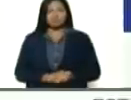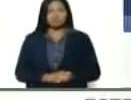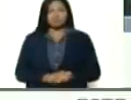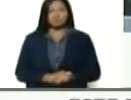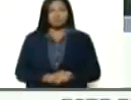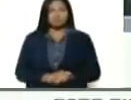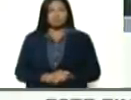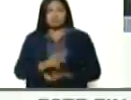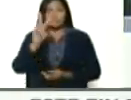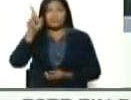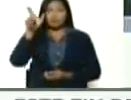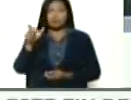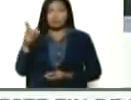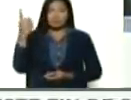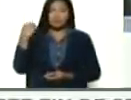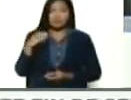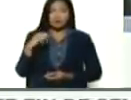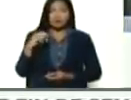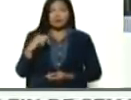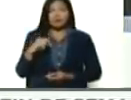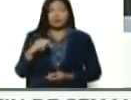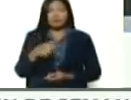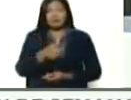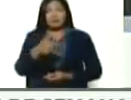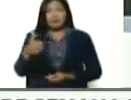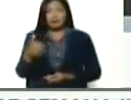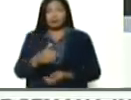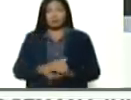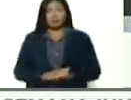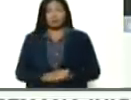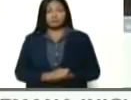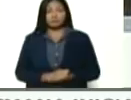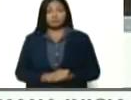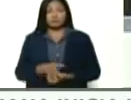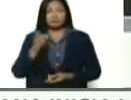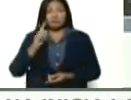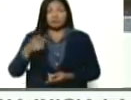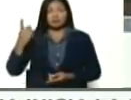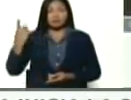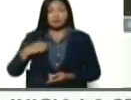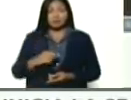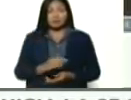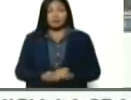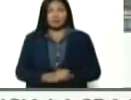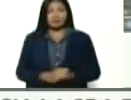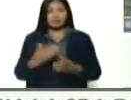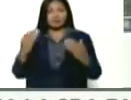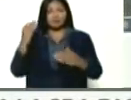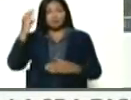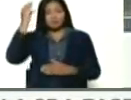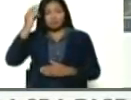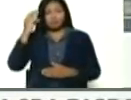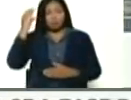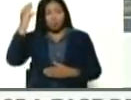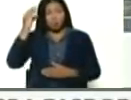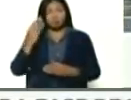los venezolanos tenemos que tener y las venezolanas tienen que tener una gran conciencia